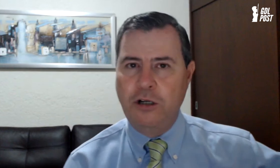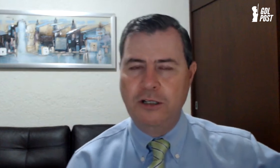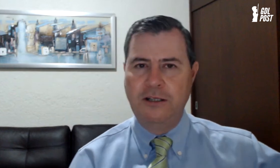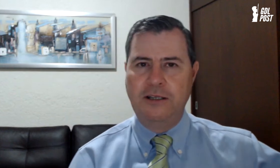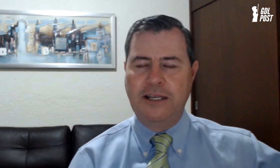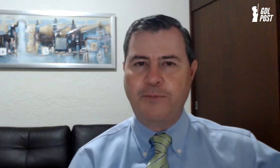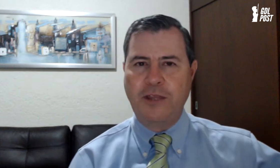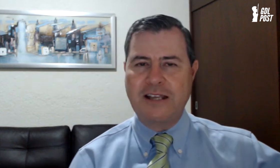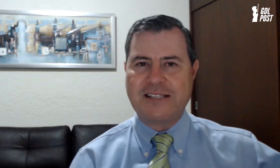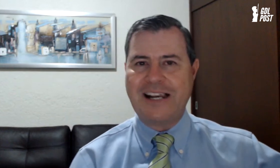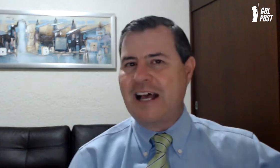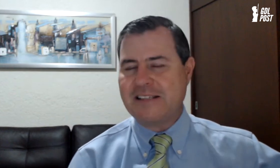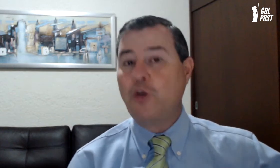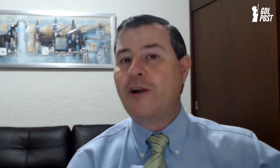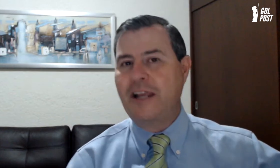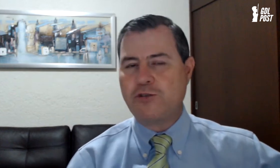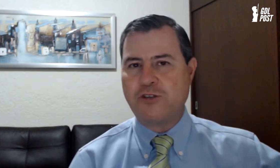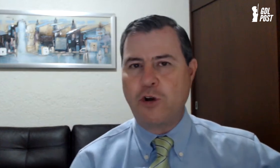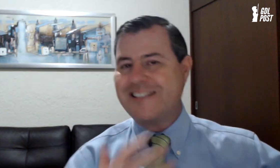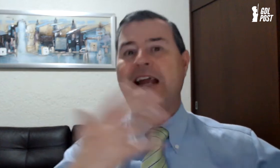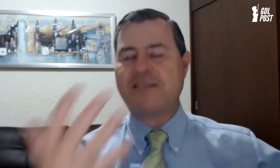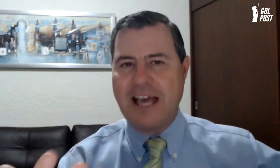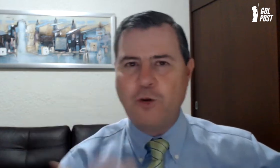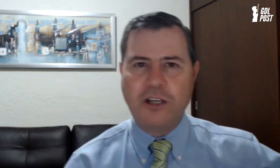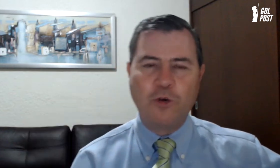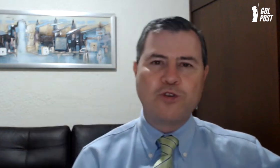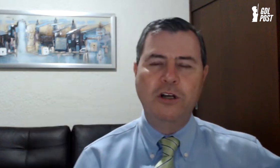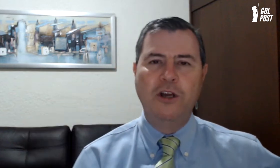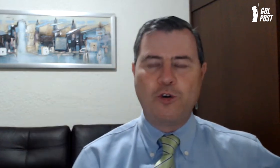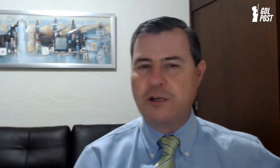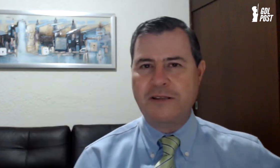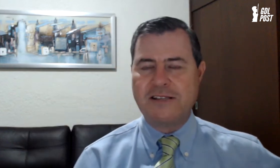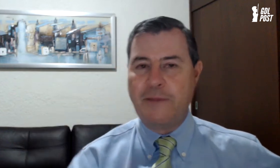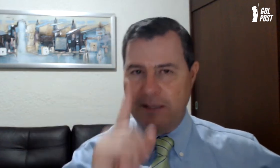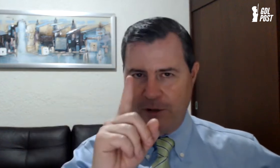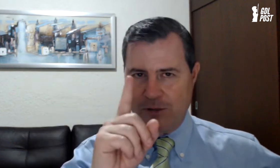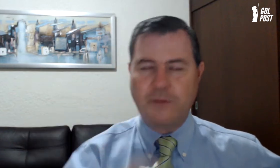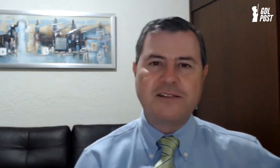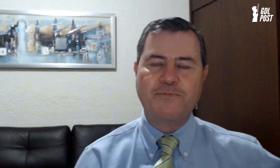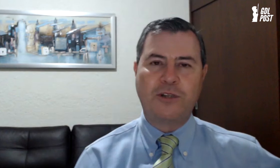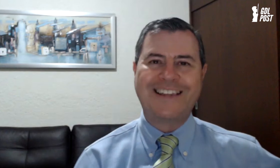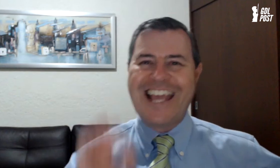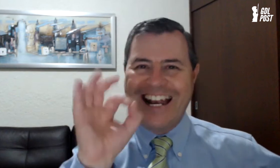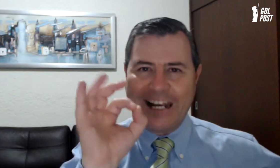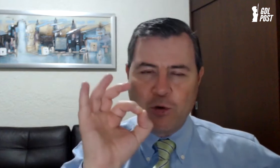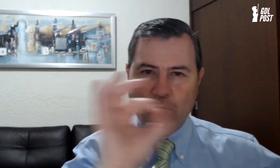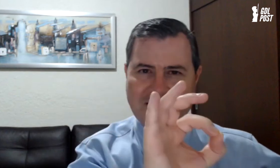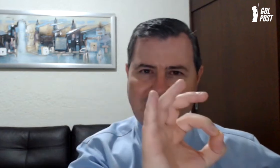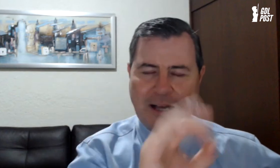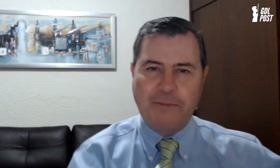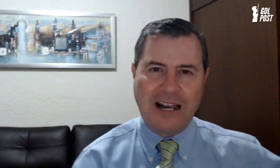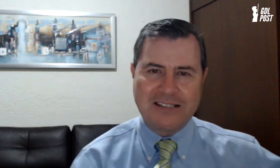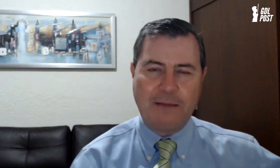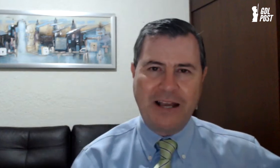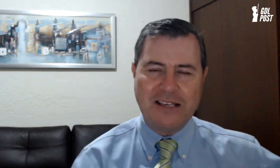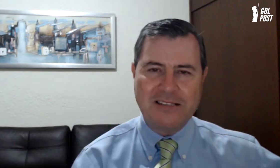que no, y que pudieran estar haciendo negociaciones, terciando incluso, o simple y sencillamente, porque eso también es importante, el recurso que se les da